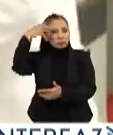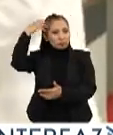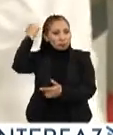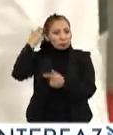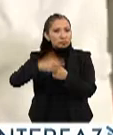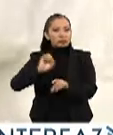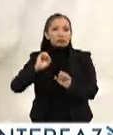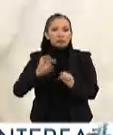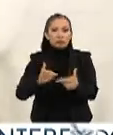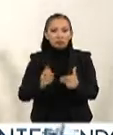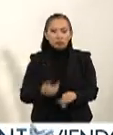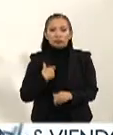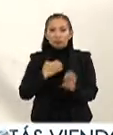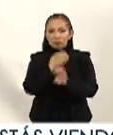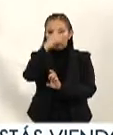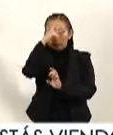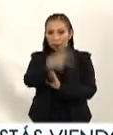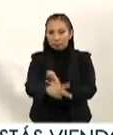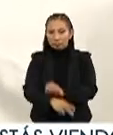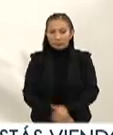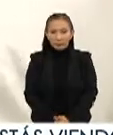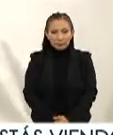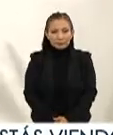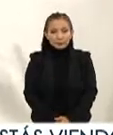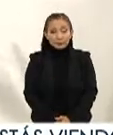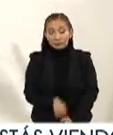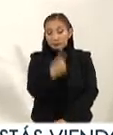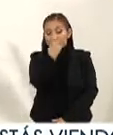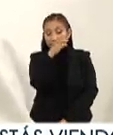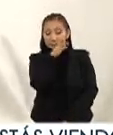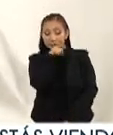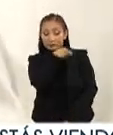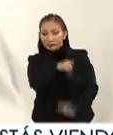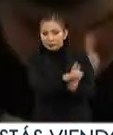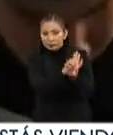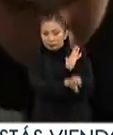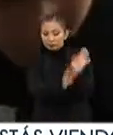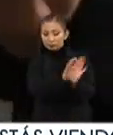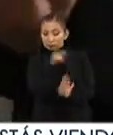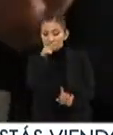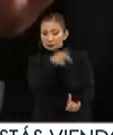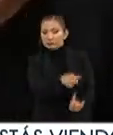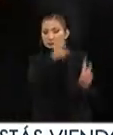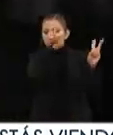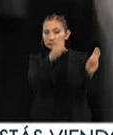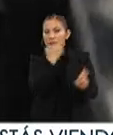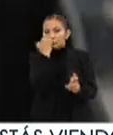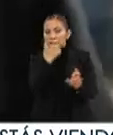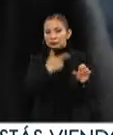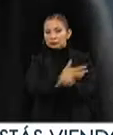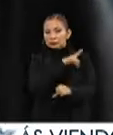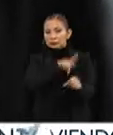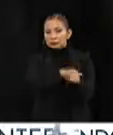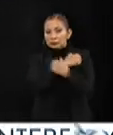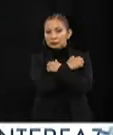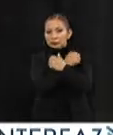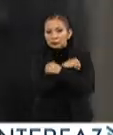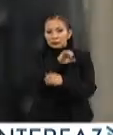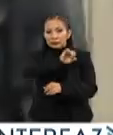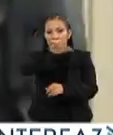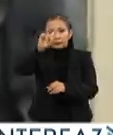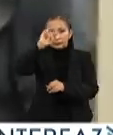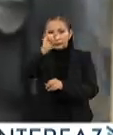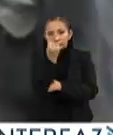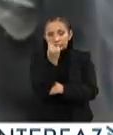Morelos, Chiapas y el Estado de México. Uno de los mejores ejemplos es el caso del Colegio Nacional de Educación